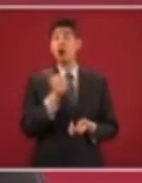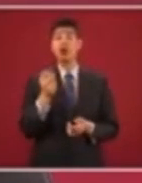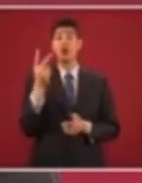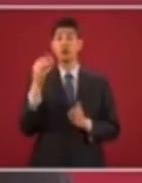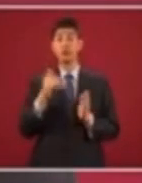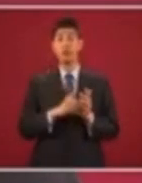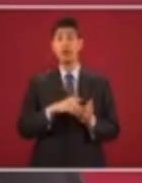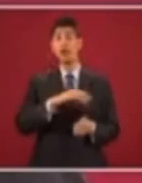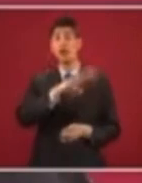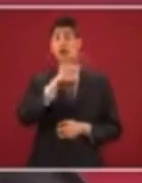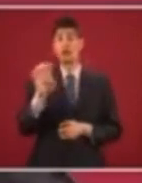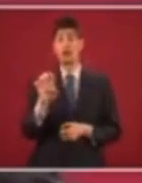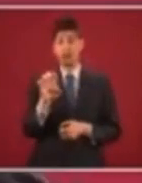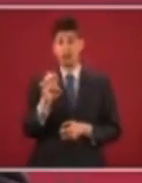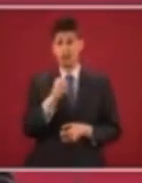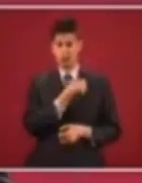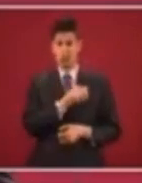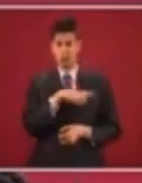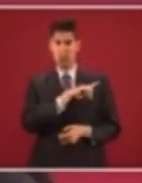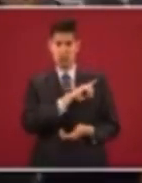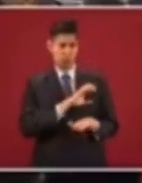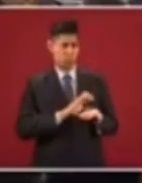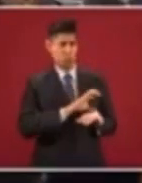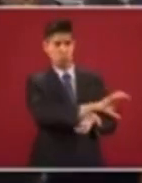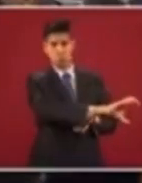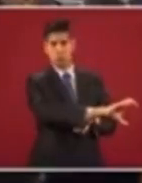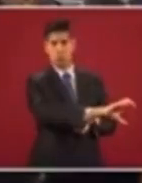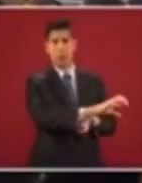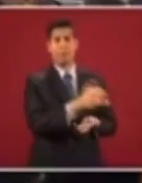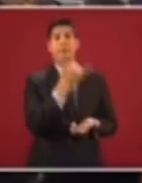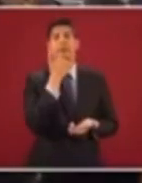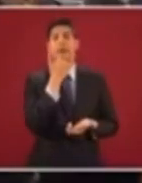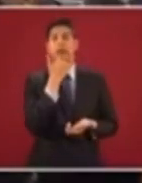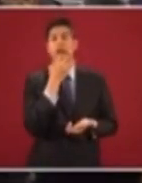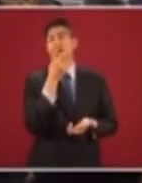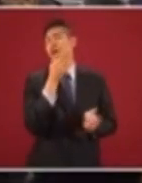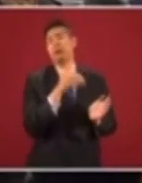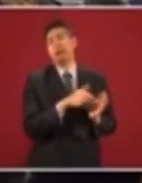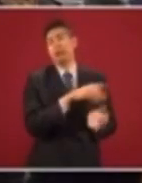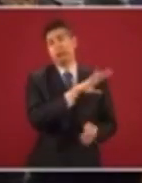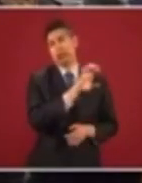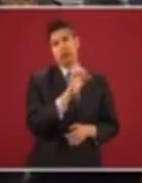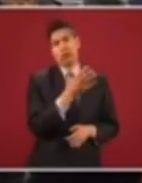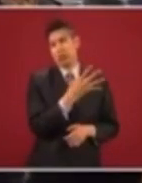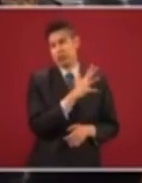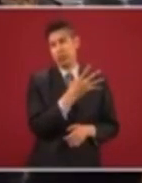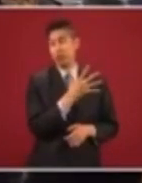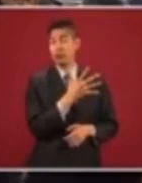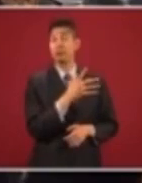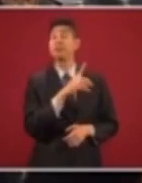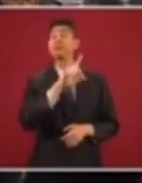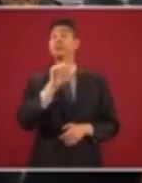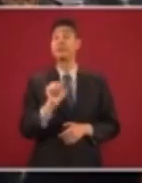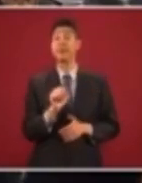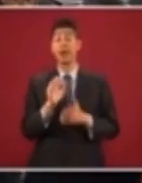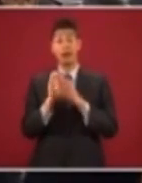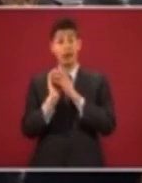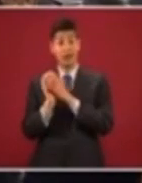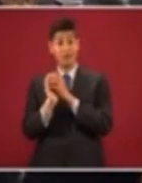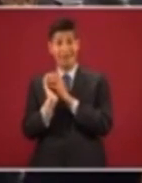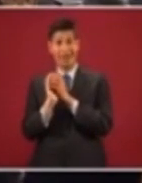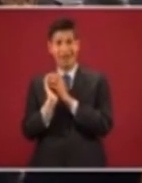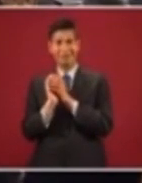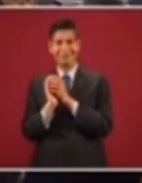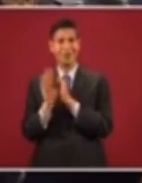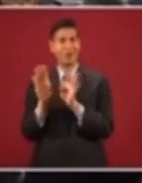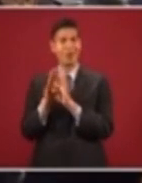2.400 se van para salud, que es el equivalente ahí, 2.500 aproximadamente. Y luego tenemos costos de la rifa, que son aproximadamente